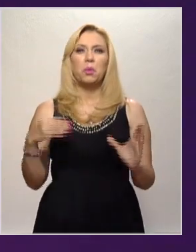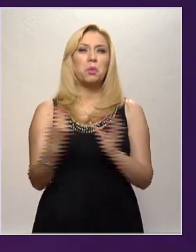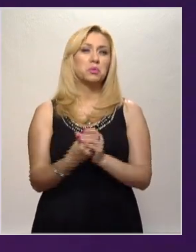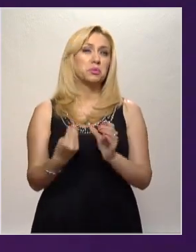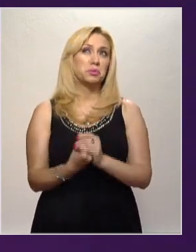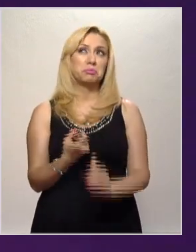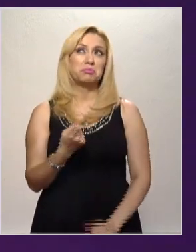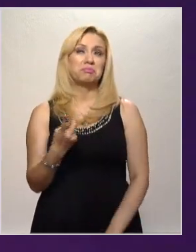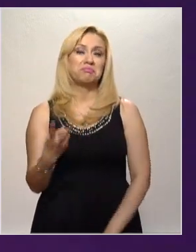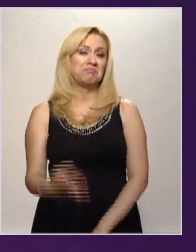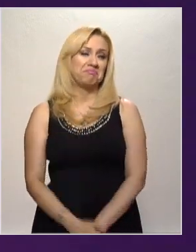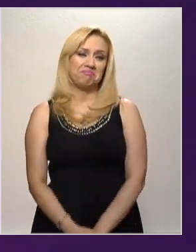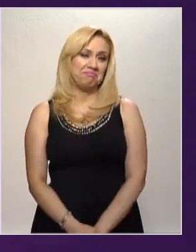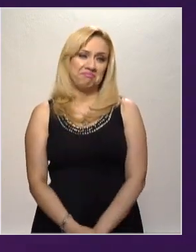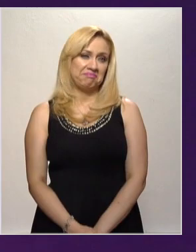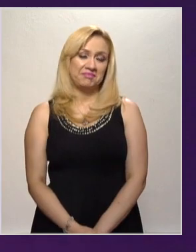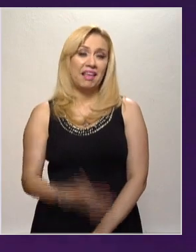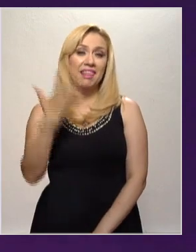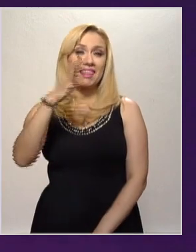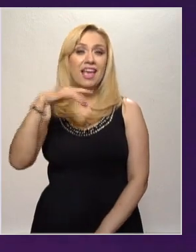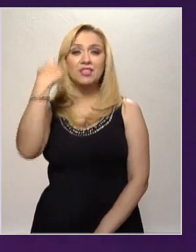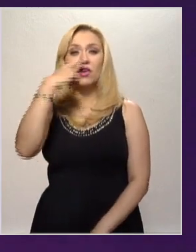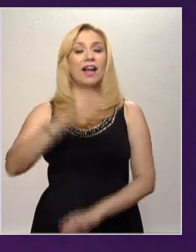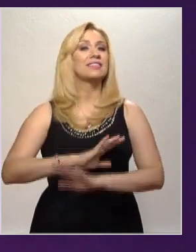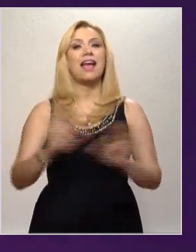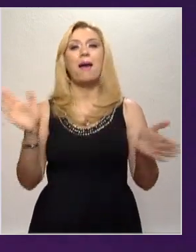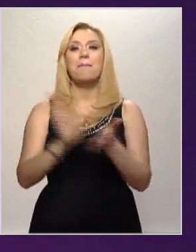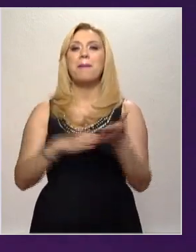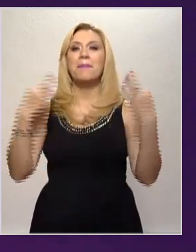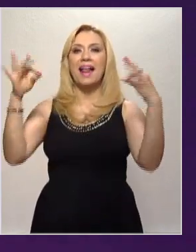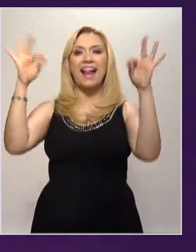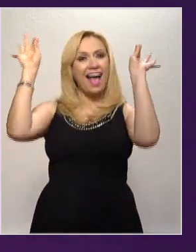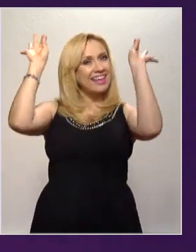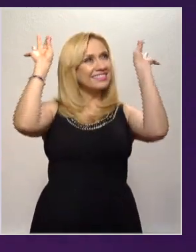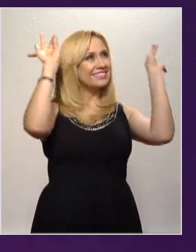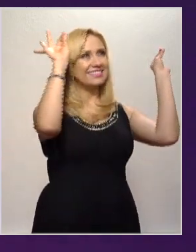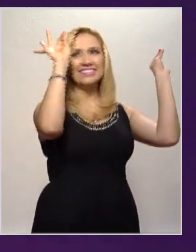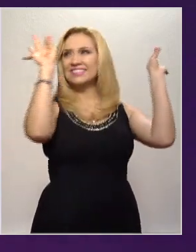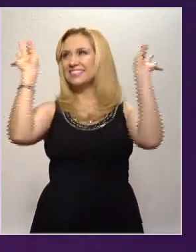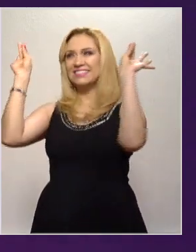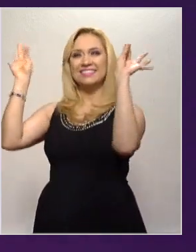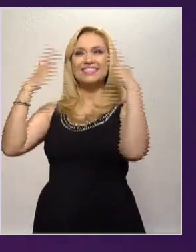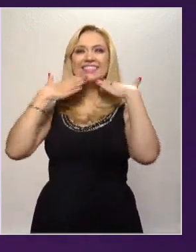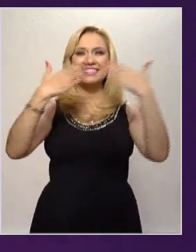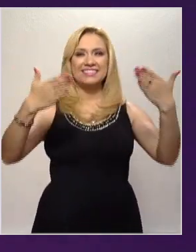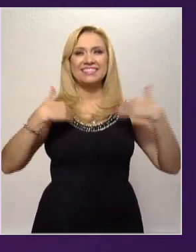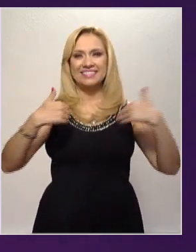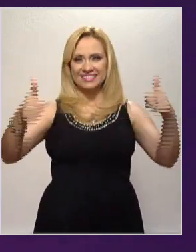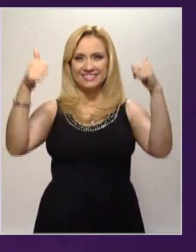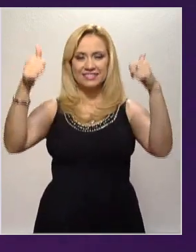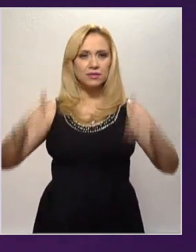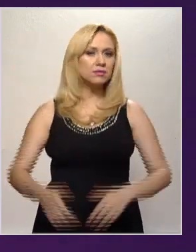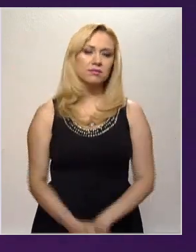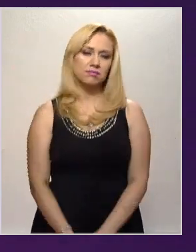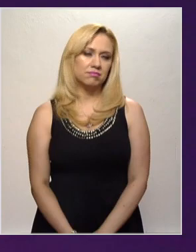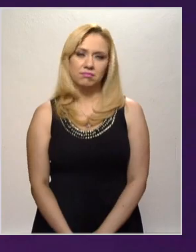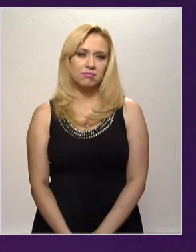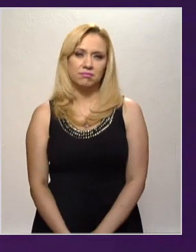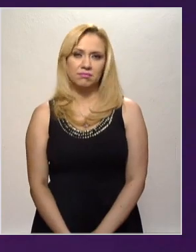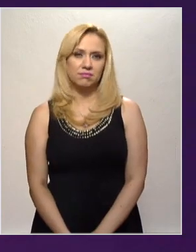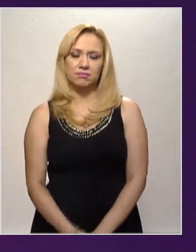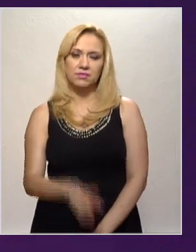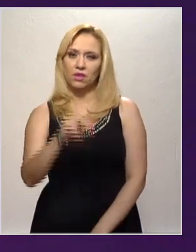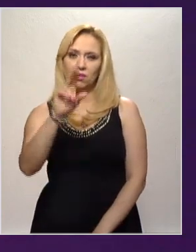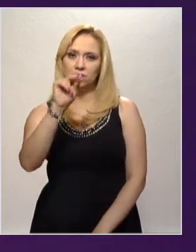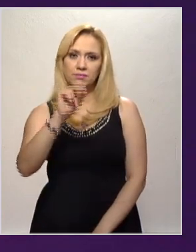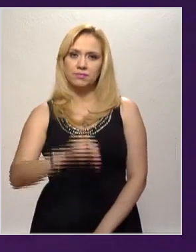que les den a los ginecólogos de 10 horas y tengan el papelito de ya pasé mi curso, ¿no? O sea, sino que significa, y no solamente